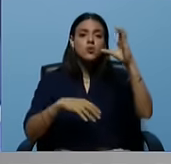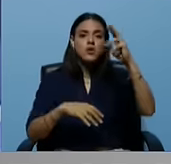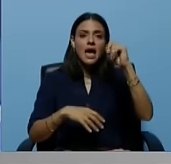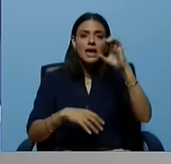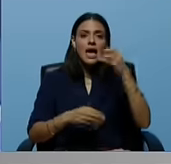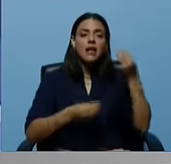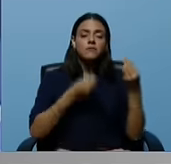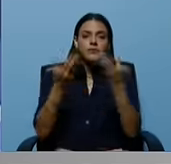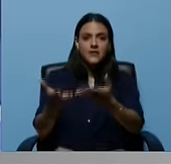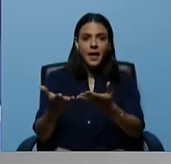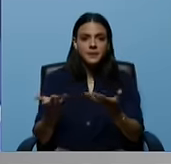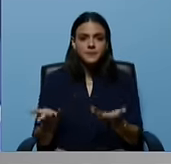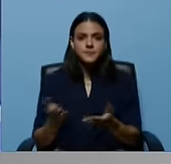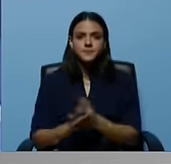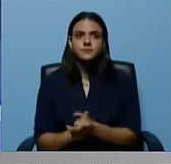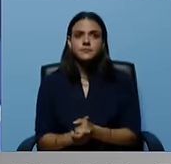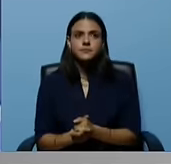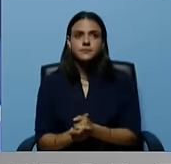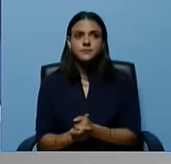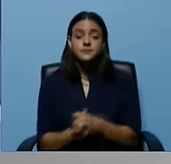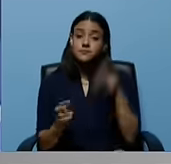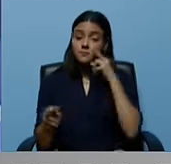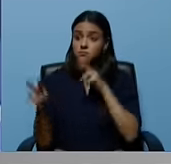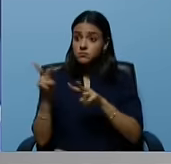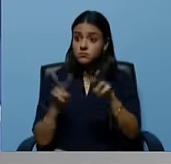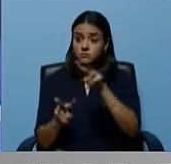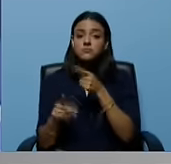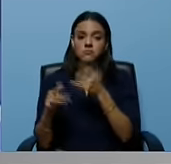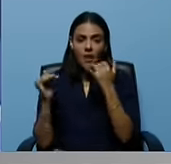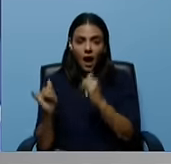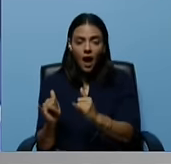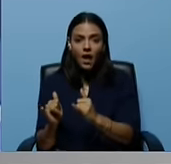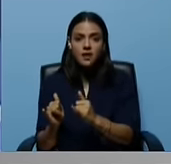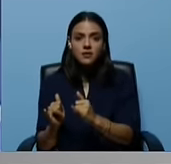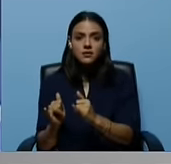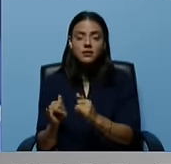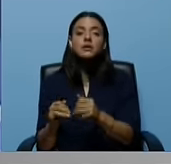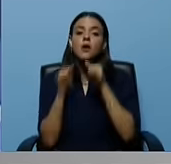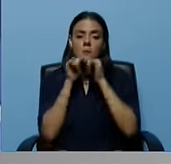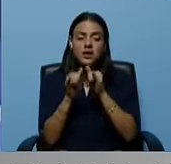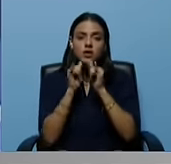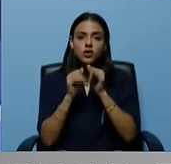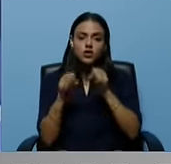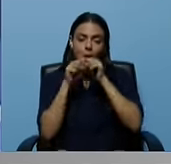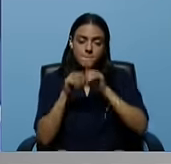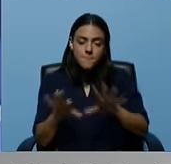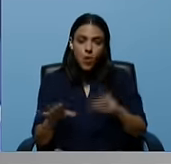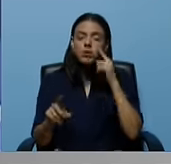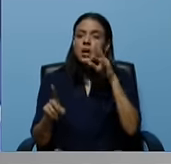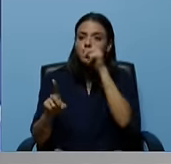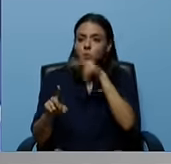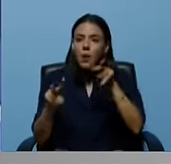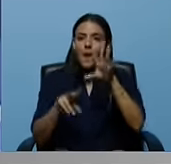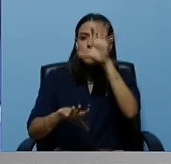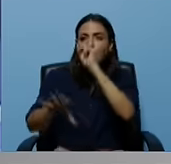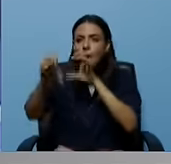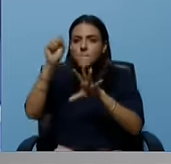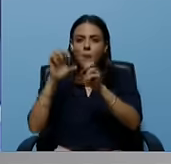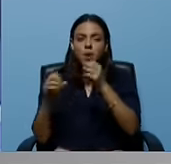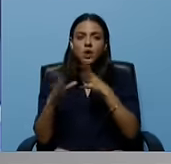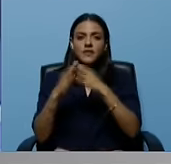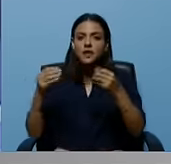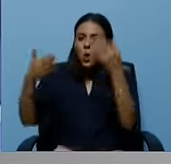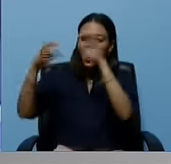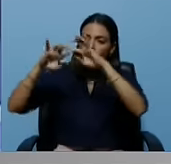Nacional Electoral. Aquí hay otro hecho noticioso, como pareciera que hay en cada uno de los párrafos de